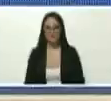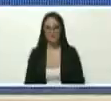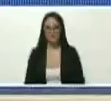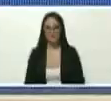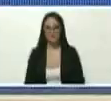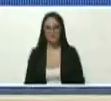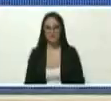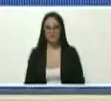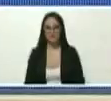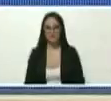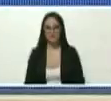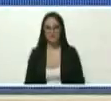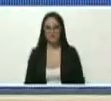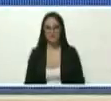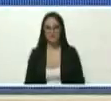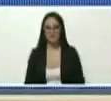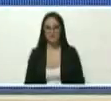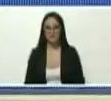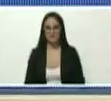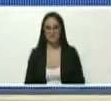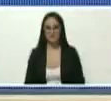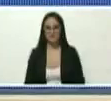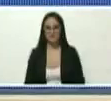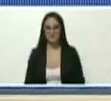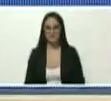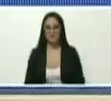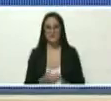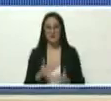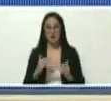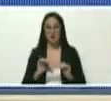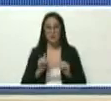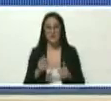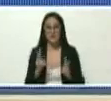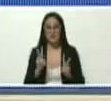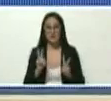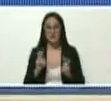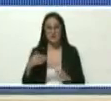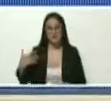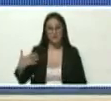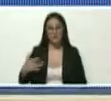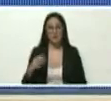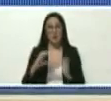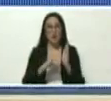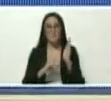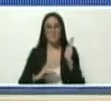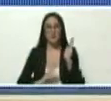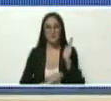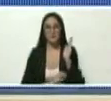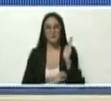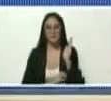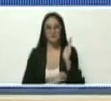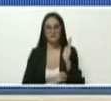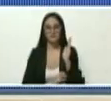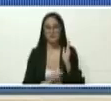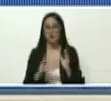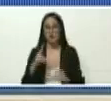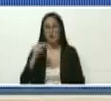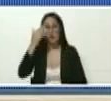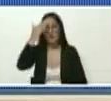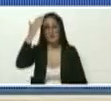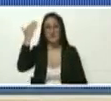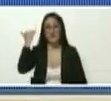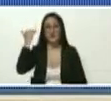Your Excellency, I am starting Excelencia, a new tradition at comienzo OPEC, una nueva tradición where we will en la OPEP, not forget our legends. Donde no olvidamos we will never a